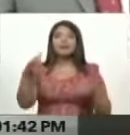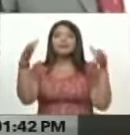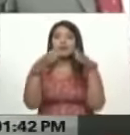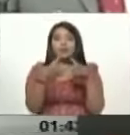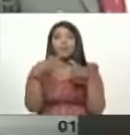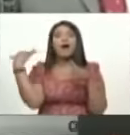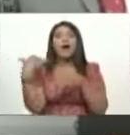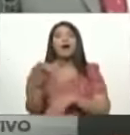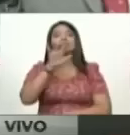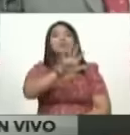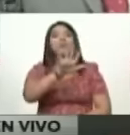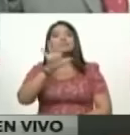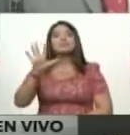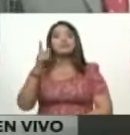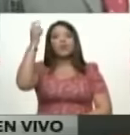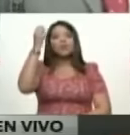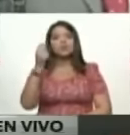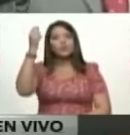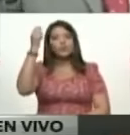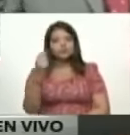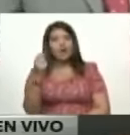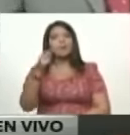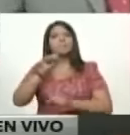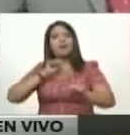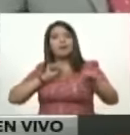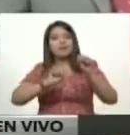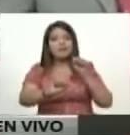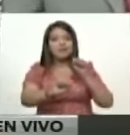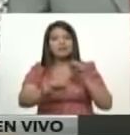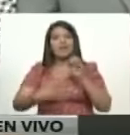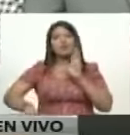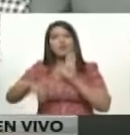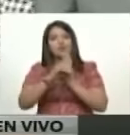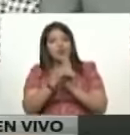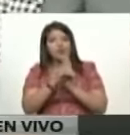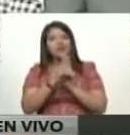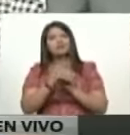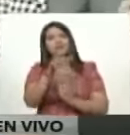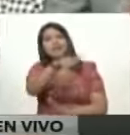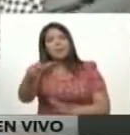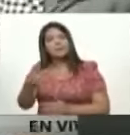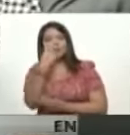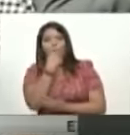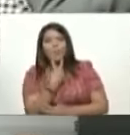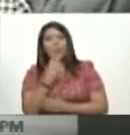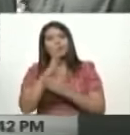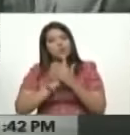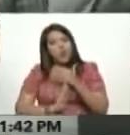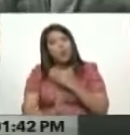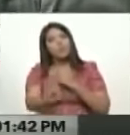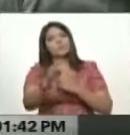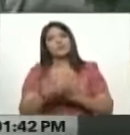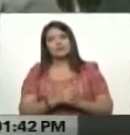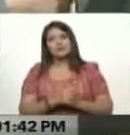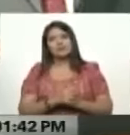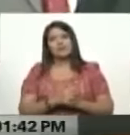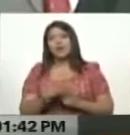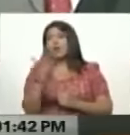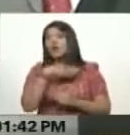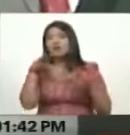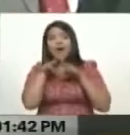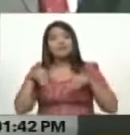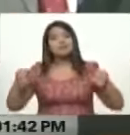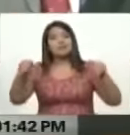tienen 55 diputados para defender los derechos de los pobres, de los humildes y los sin tierra. Y